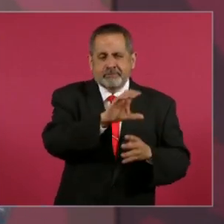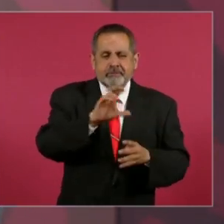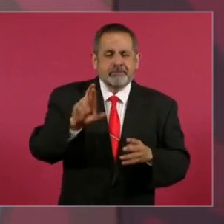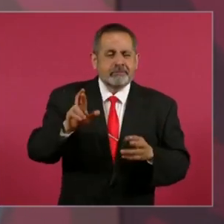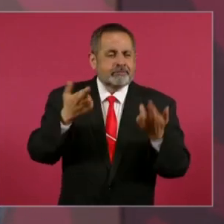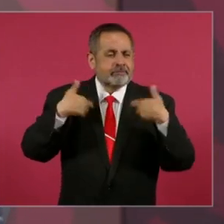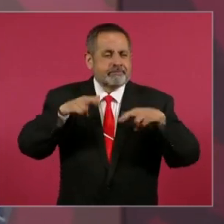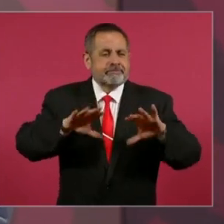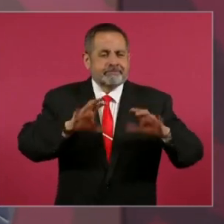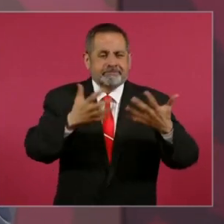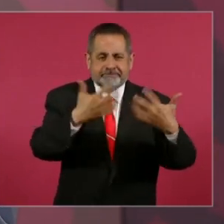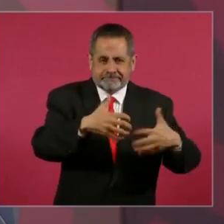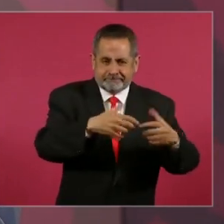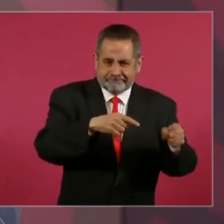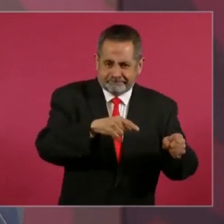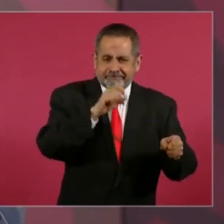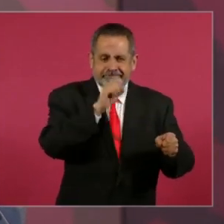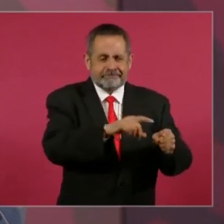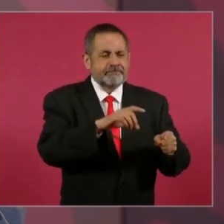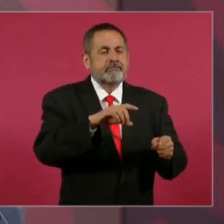los de la Coparmex,